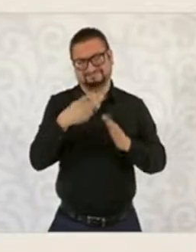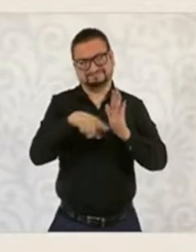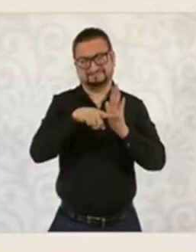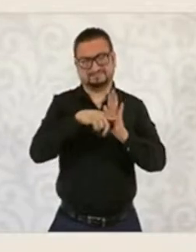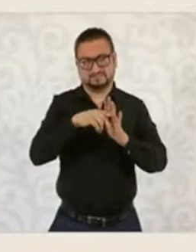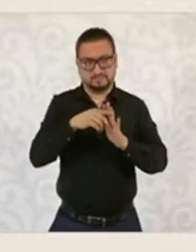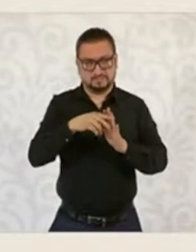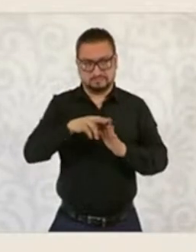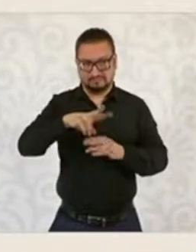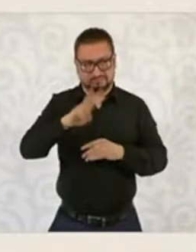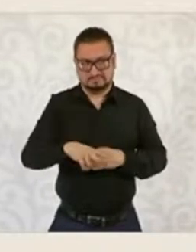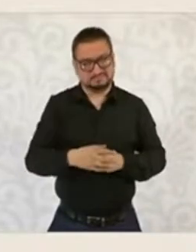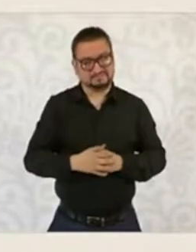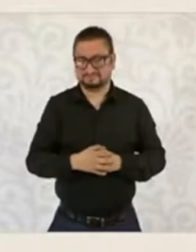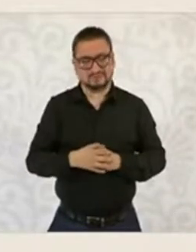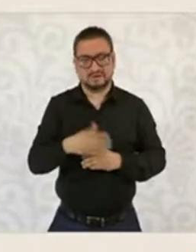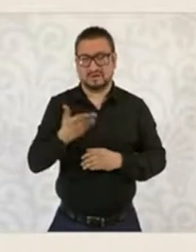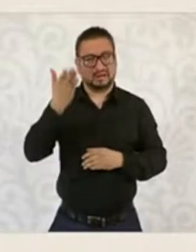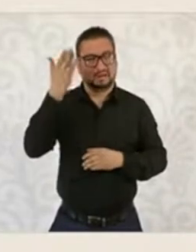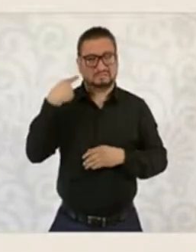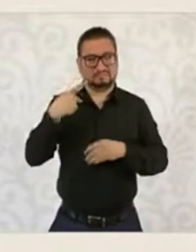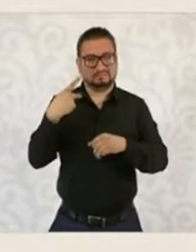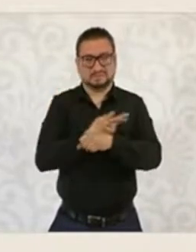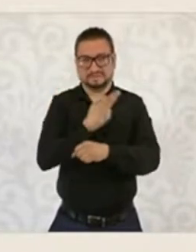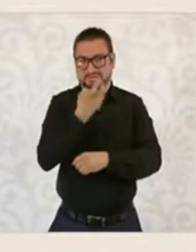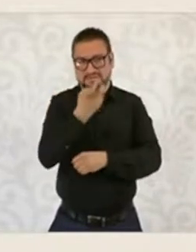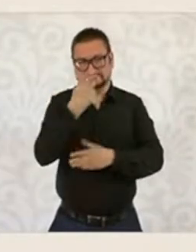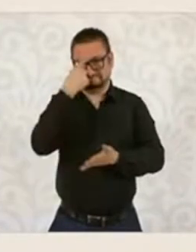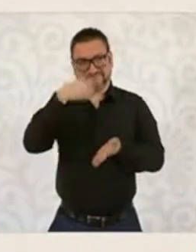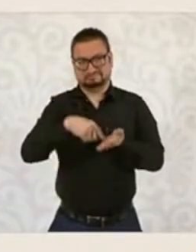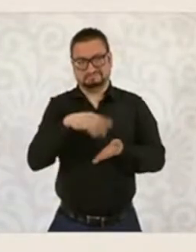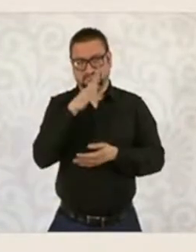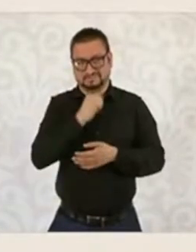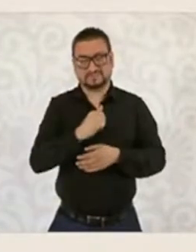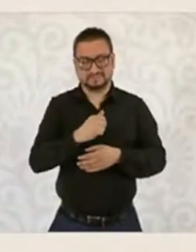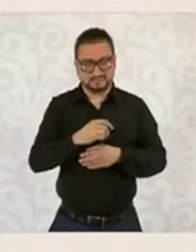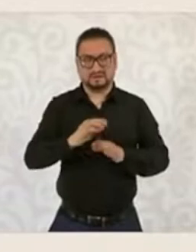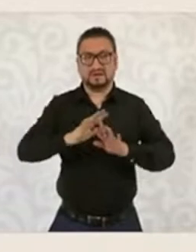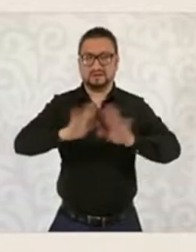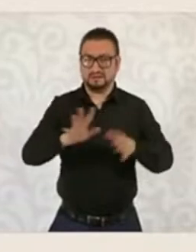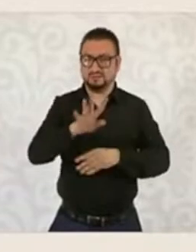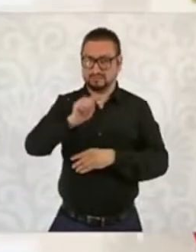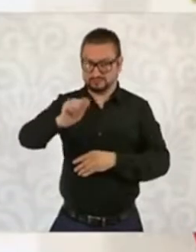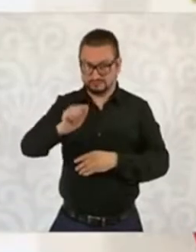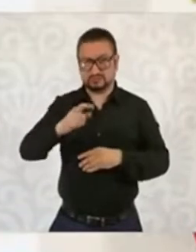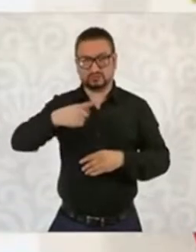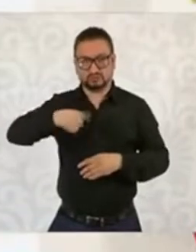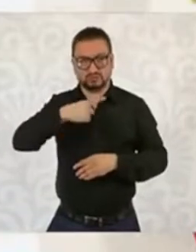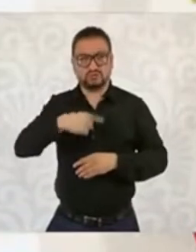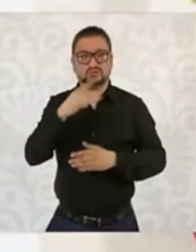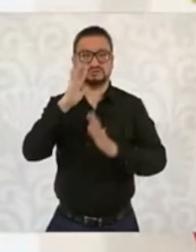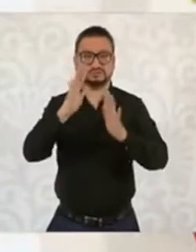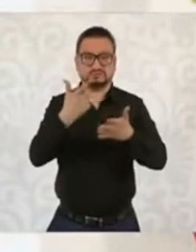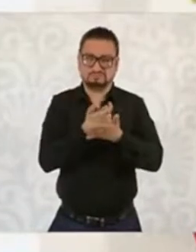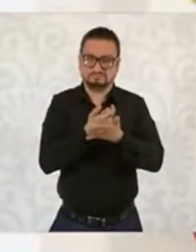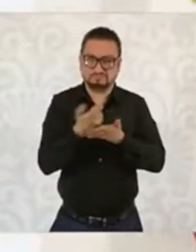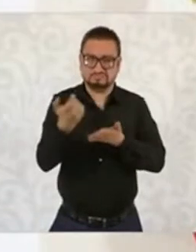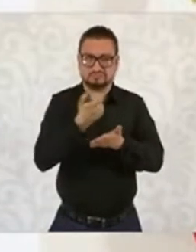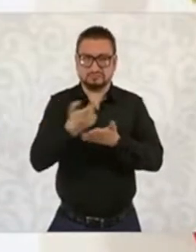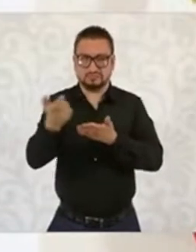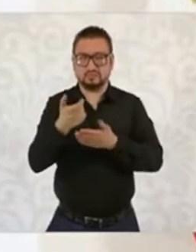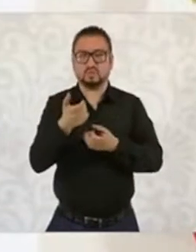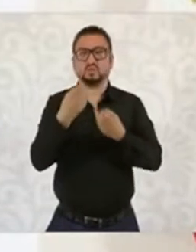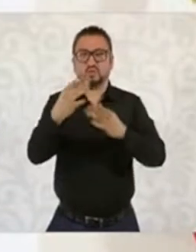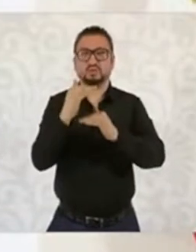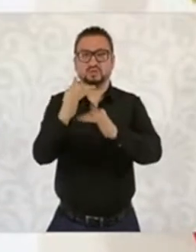ya quedó atrás en el pasado esa creencia. En la Cuarta Transformación recibimos un salario mínimo